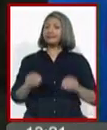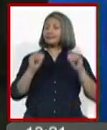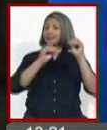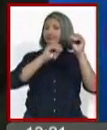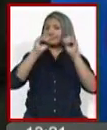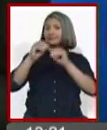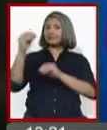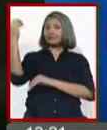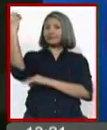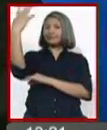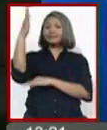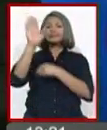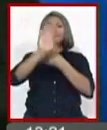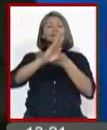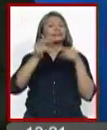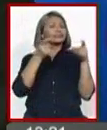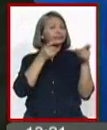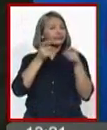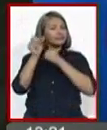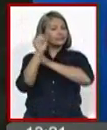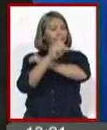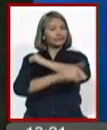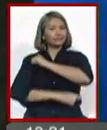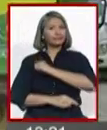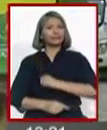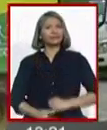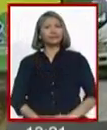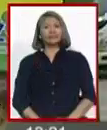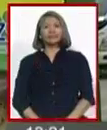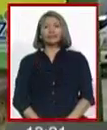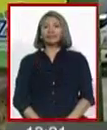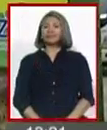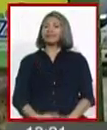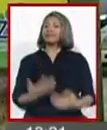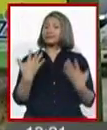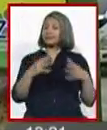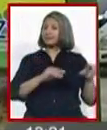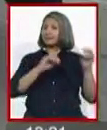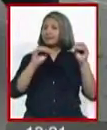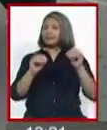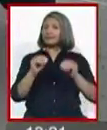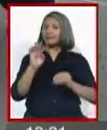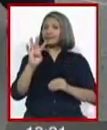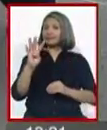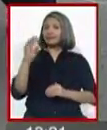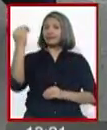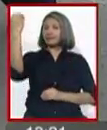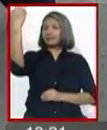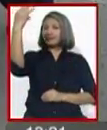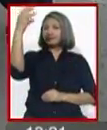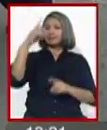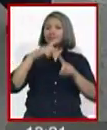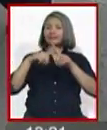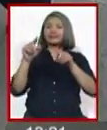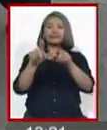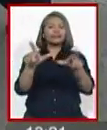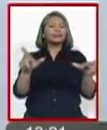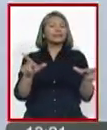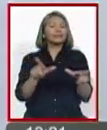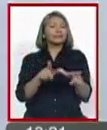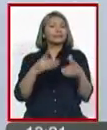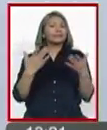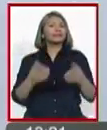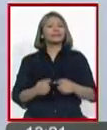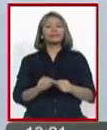instalar cámaras de seguridad para vigilar y sancionar. Ya se colocaron aproximadamente 4 cámaras en diferentes puntos donde